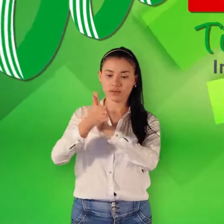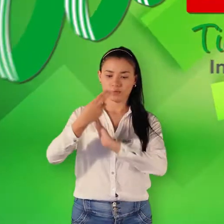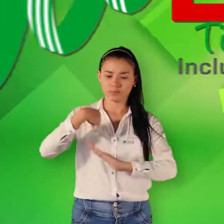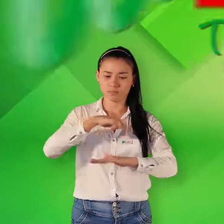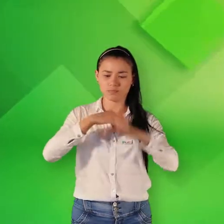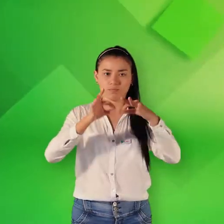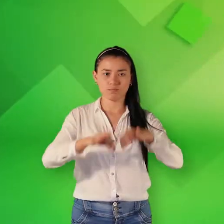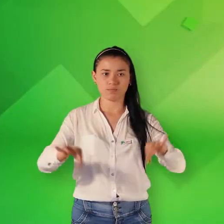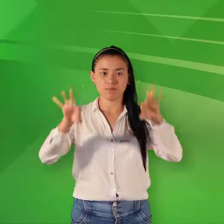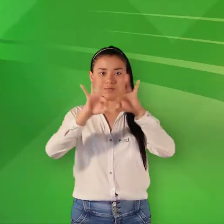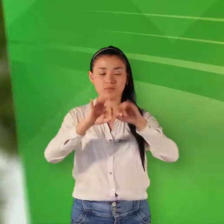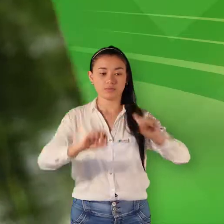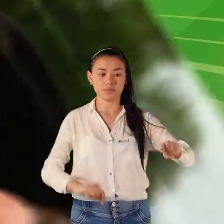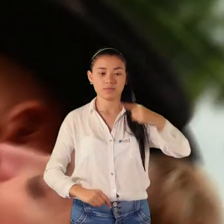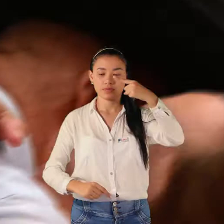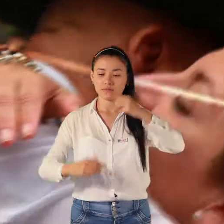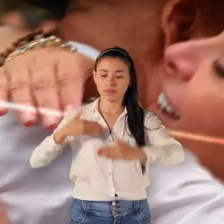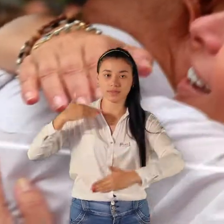Estos son nuestros ejes: